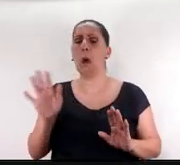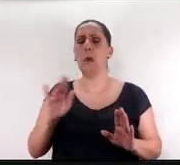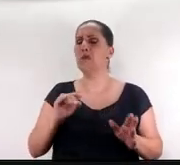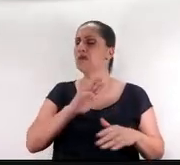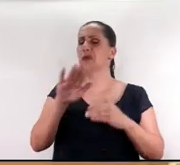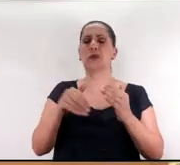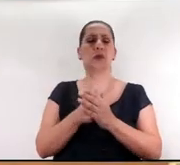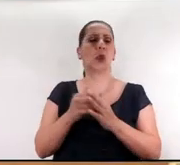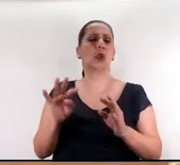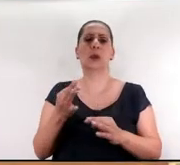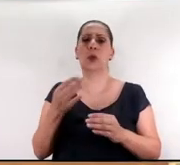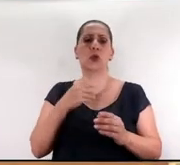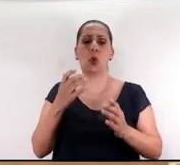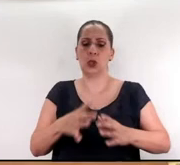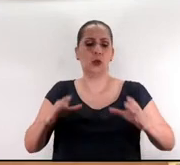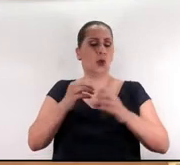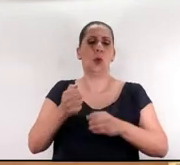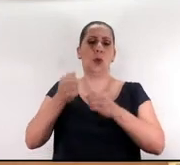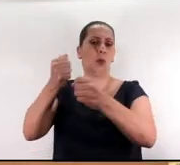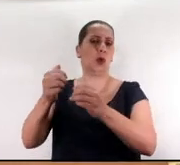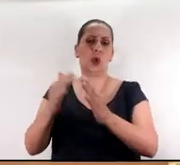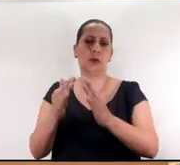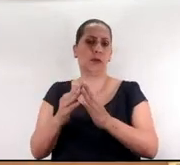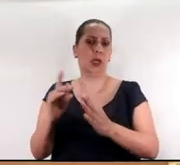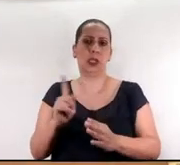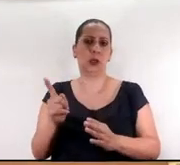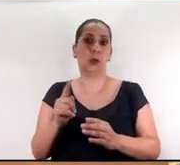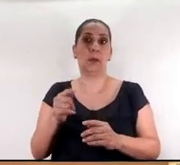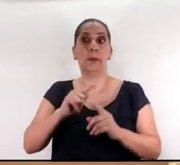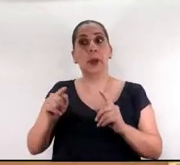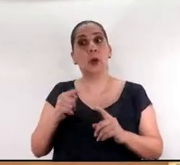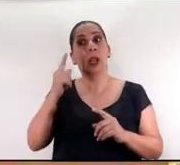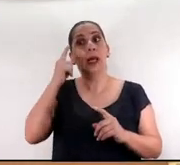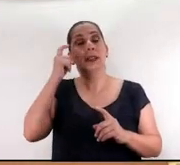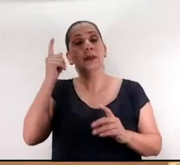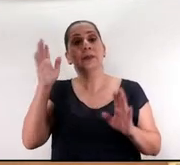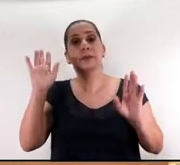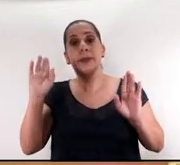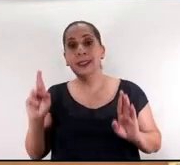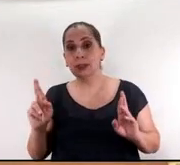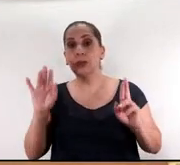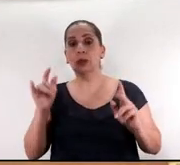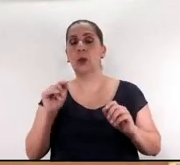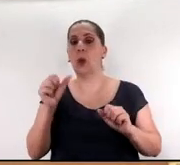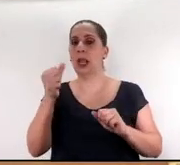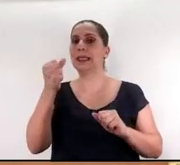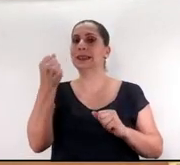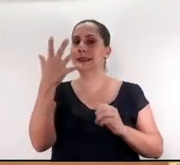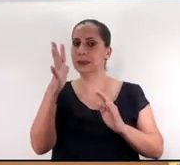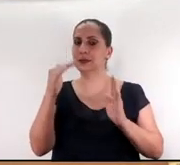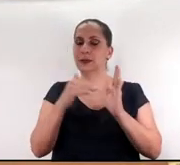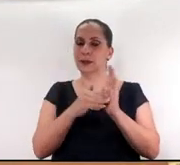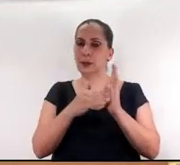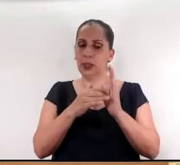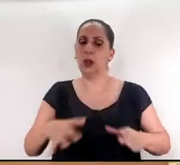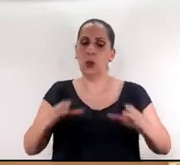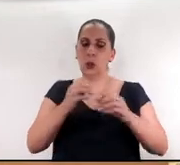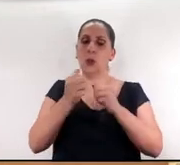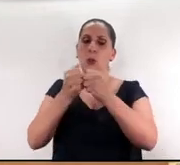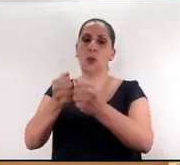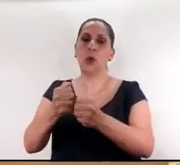son bonos de vivienda, aunque la aspiración original es llegar a cerca de 15.000 bonos de vivienda por año, pero todavía no en